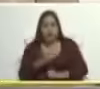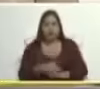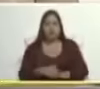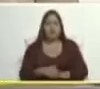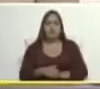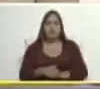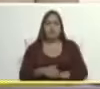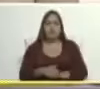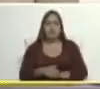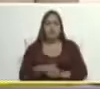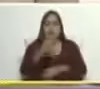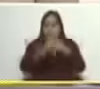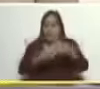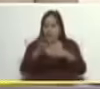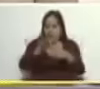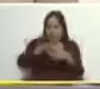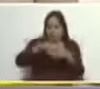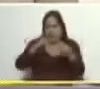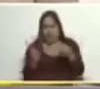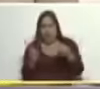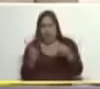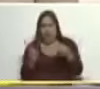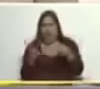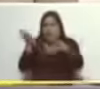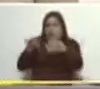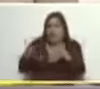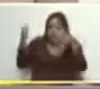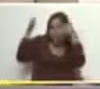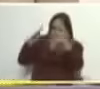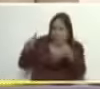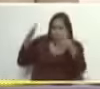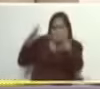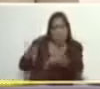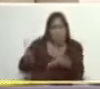en la periferia de otros en una continua